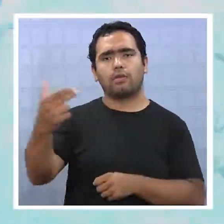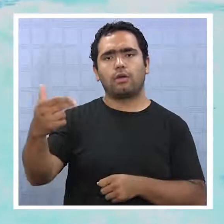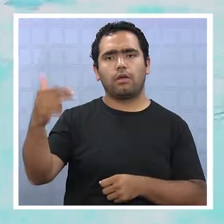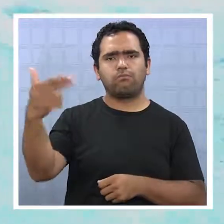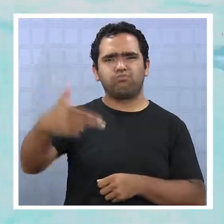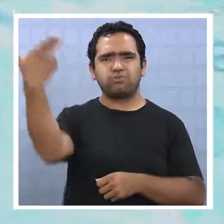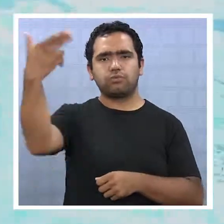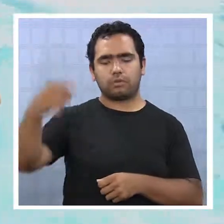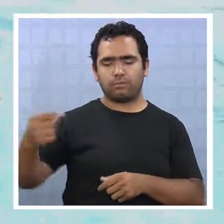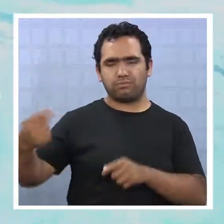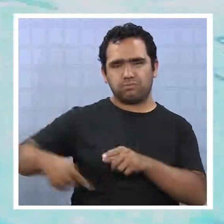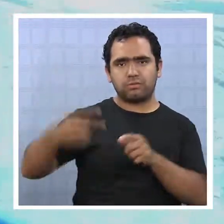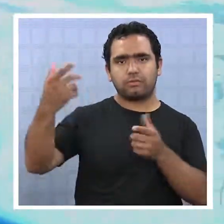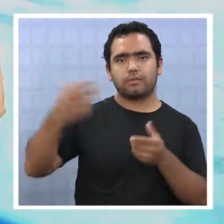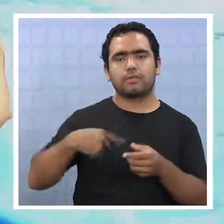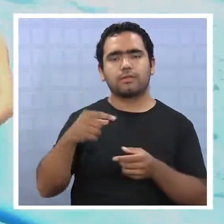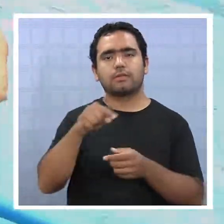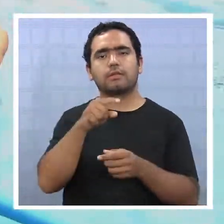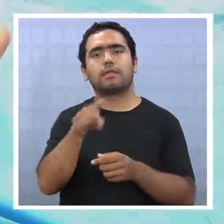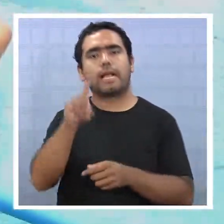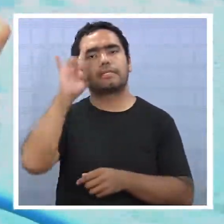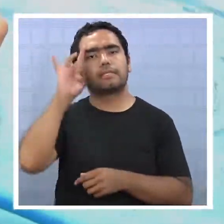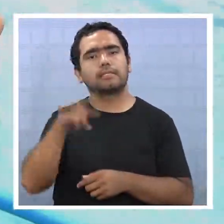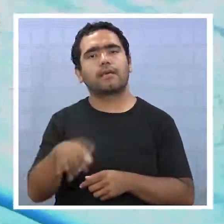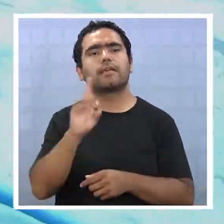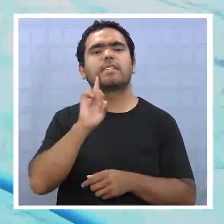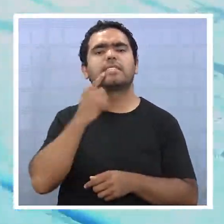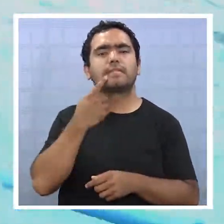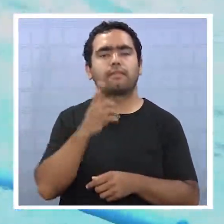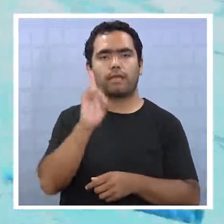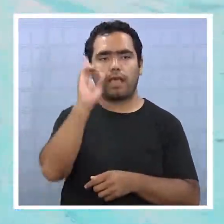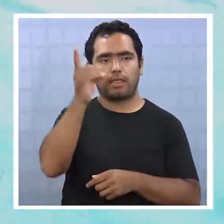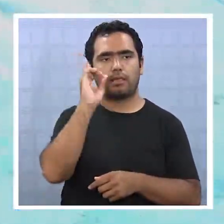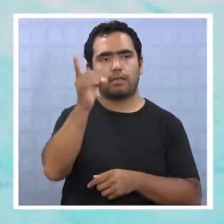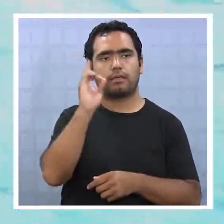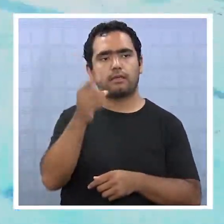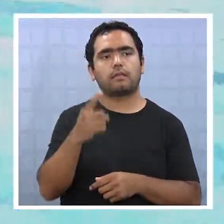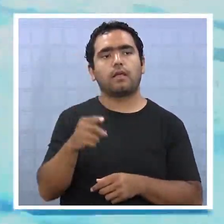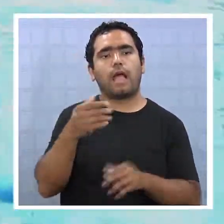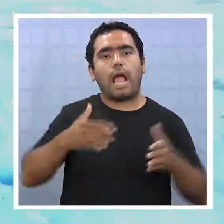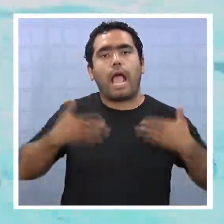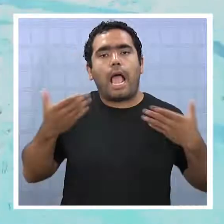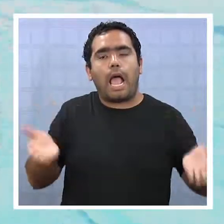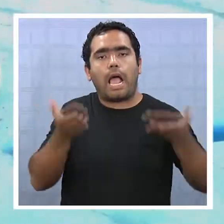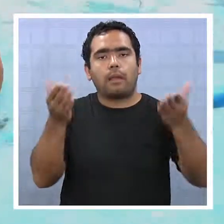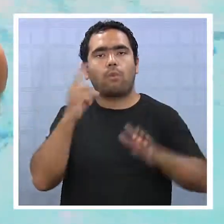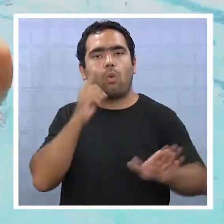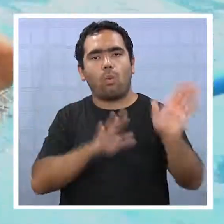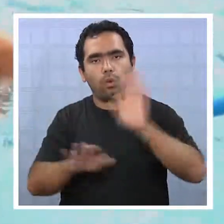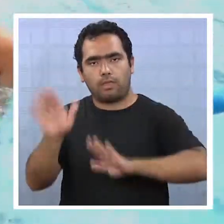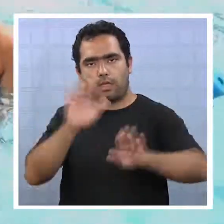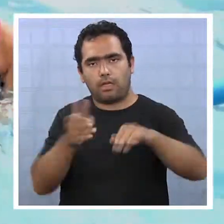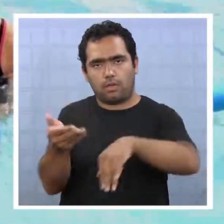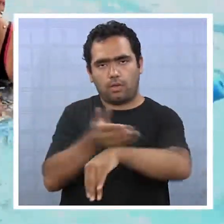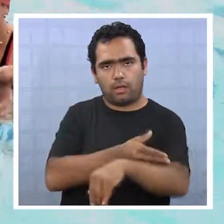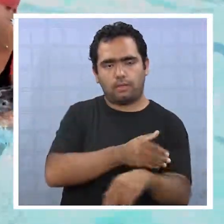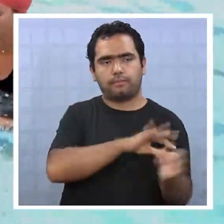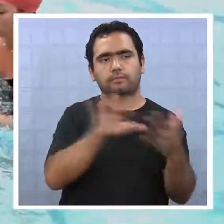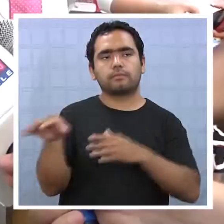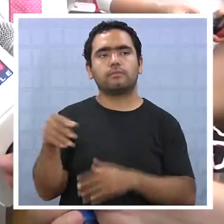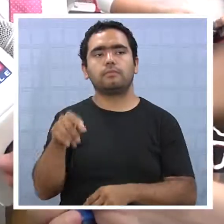mejor que nadie lo difícil que es vivir con una discapacidad, animó a extremar las precauciones. En la región, la tasa más alta